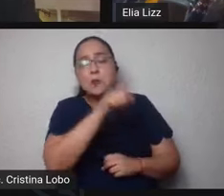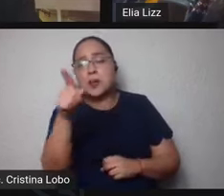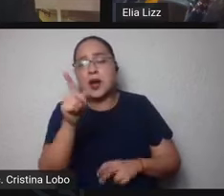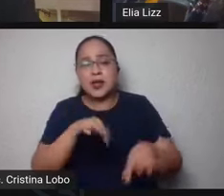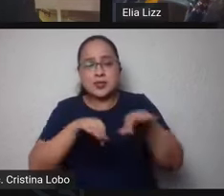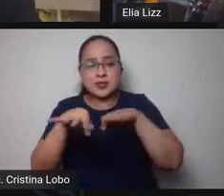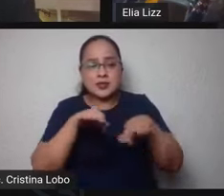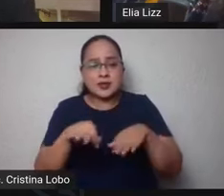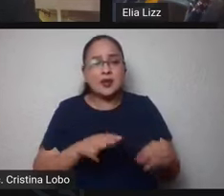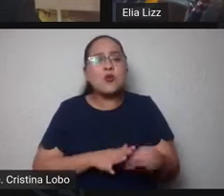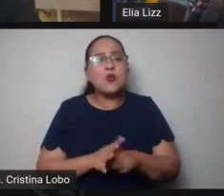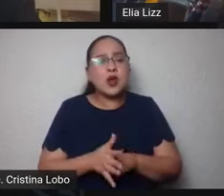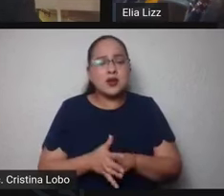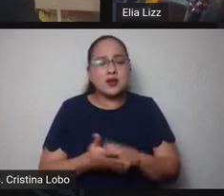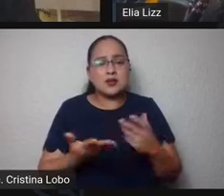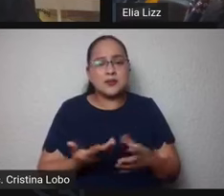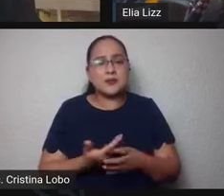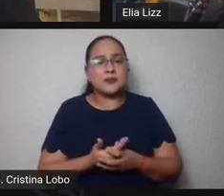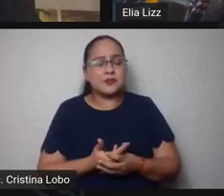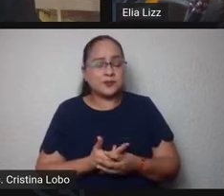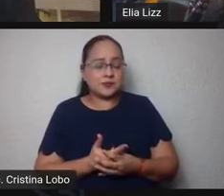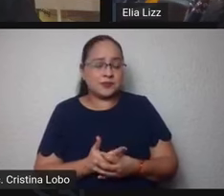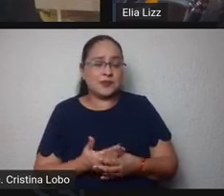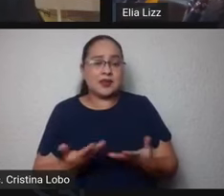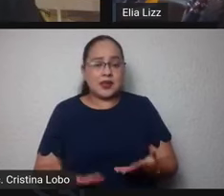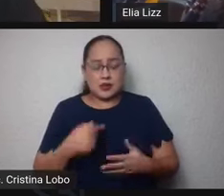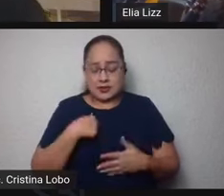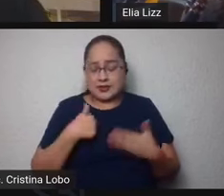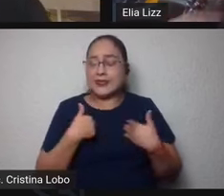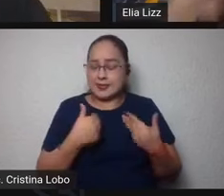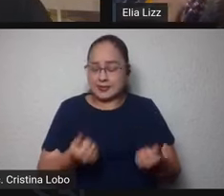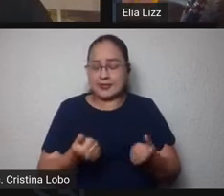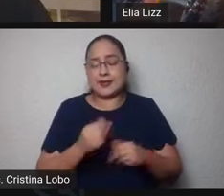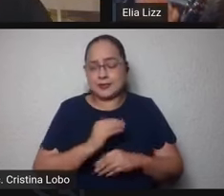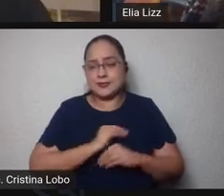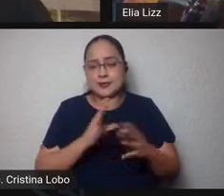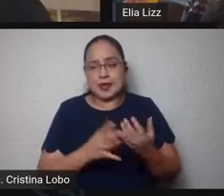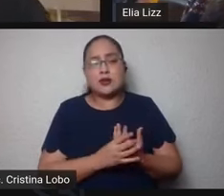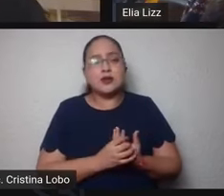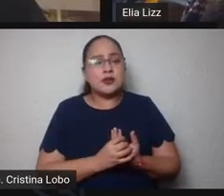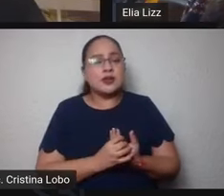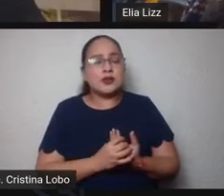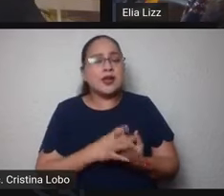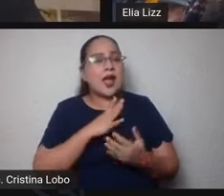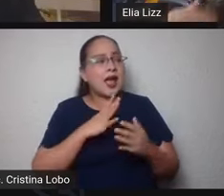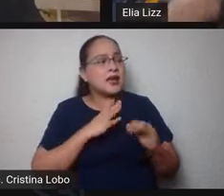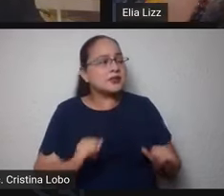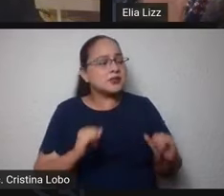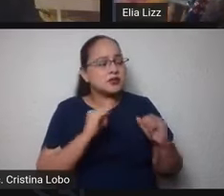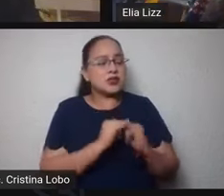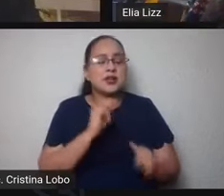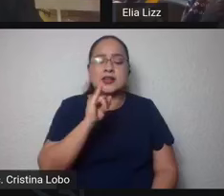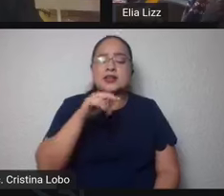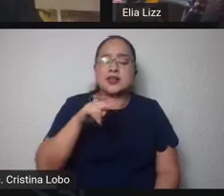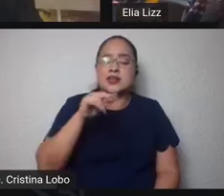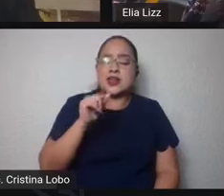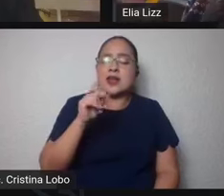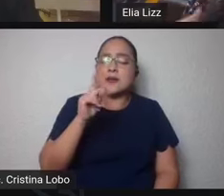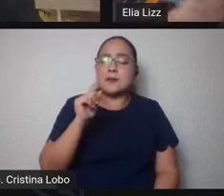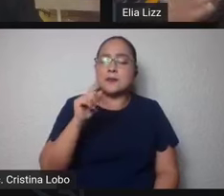¿Pero trabajos como qué? Yo entiendo y agradezco que haya instituciones como el INAPAN, por ejemplo, que se